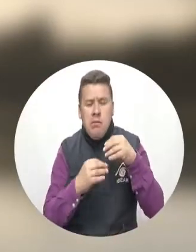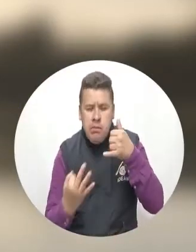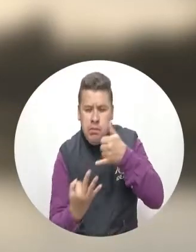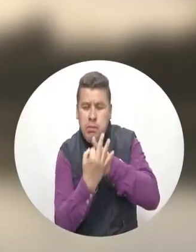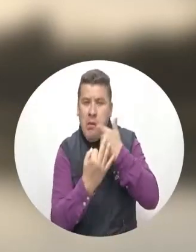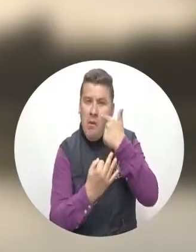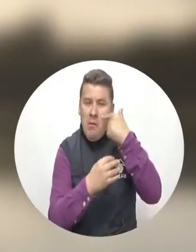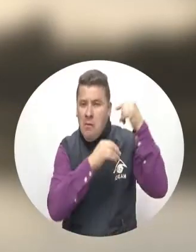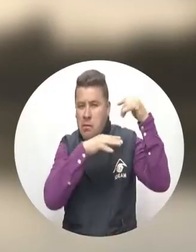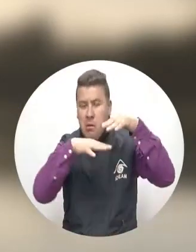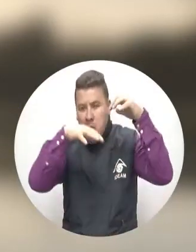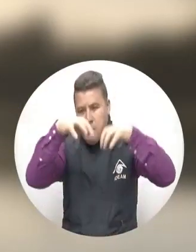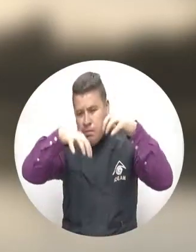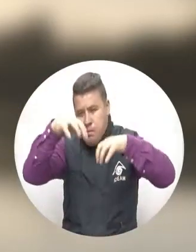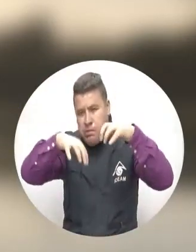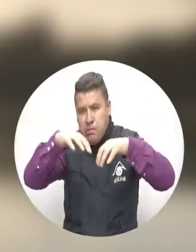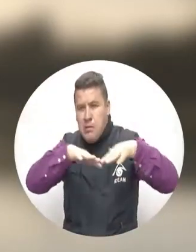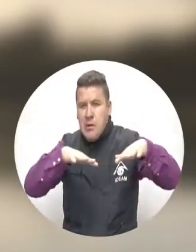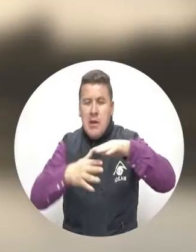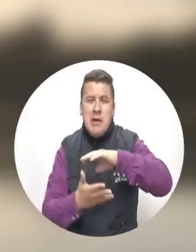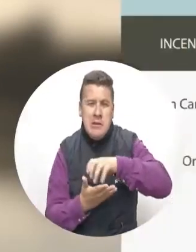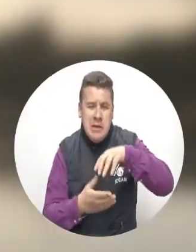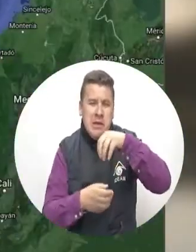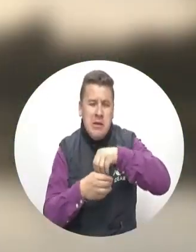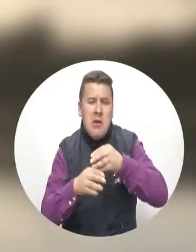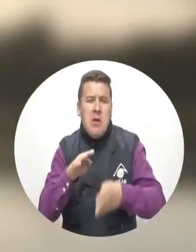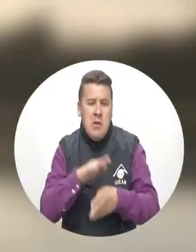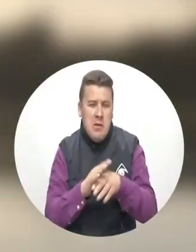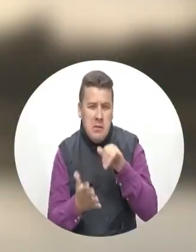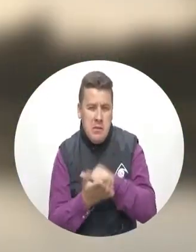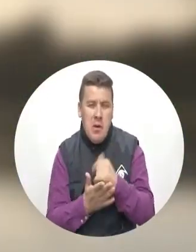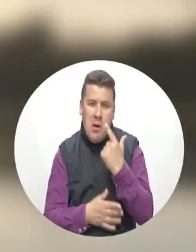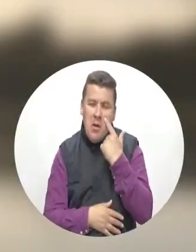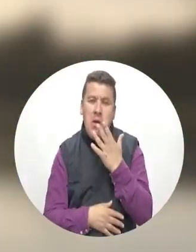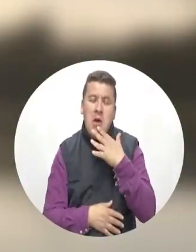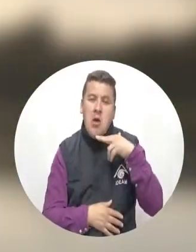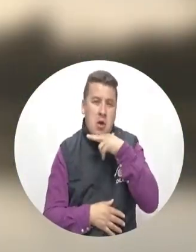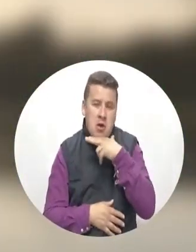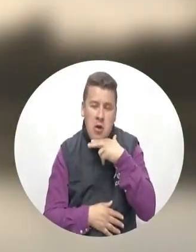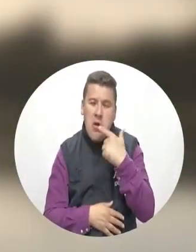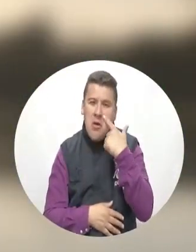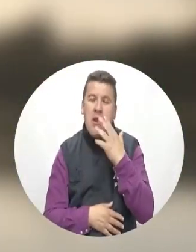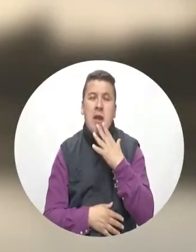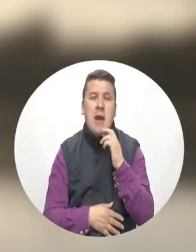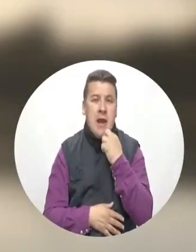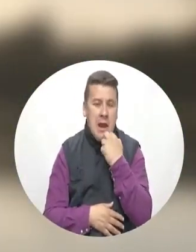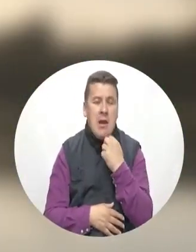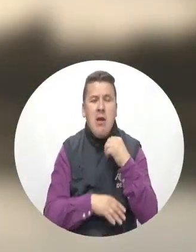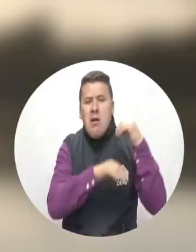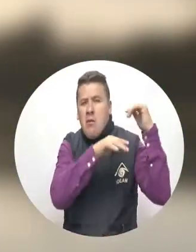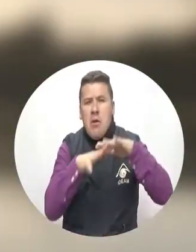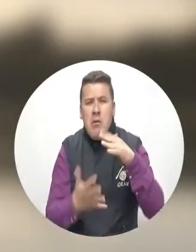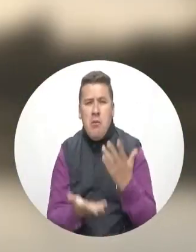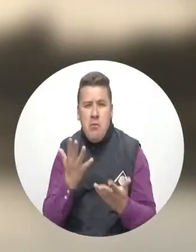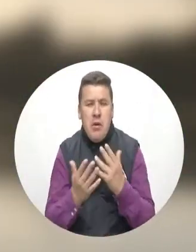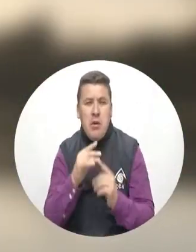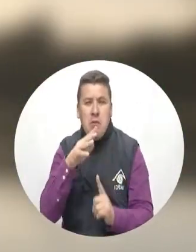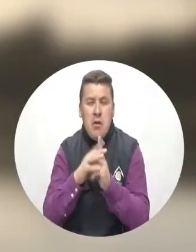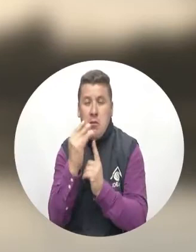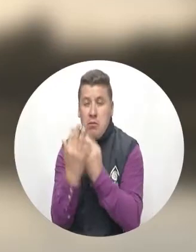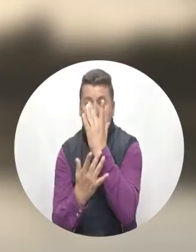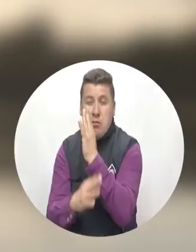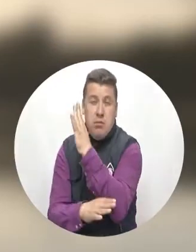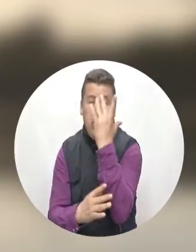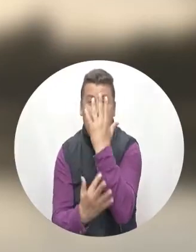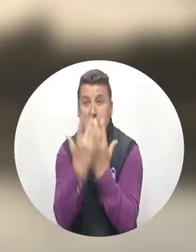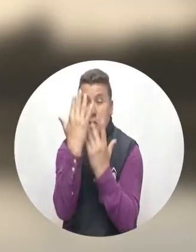río Putumayo, en la cuenca alta y media. Alerta roja por posibles incendios en la región Caribe. Y alerta naranja por posibles